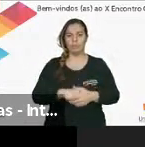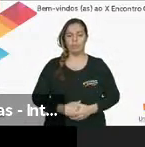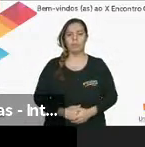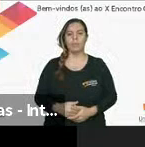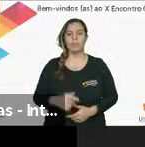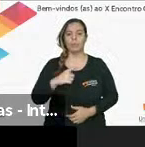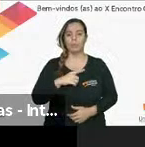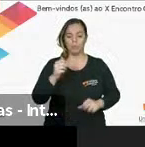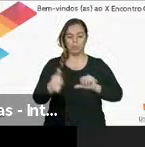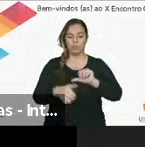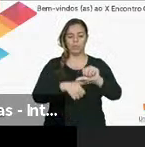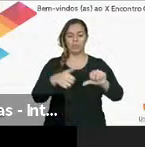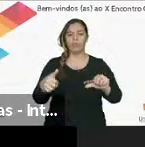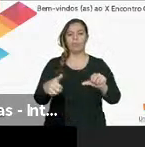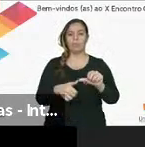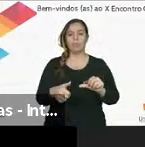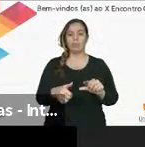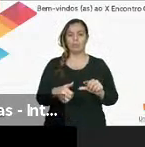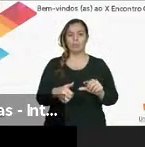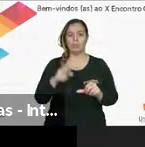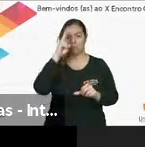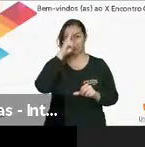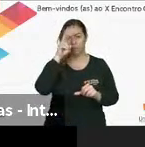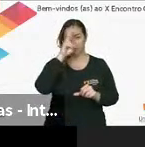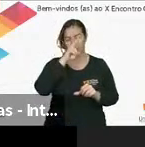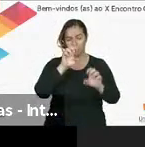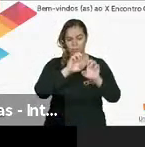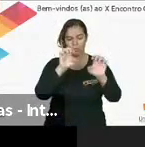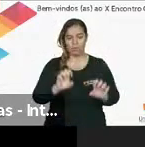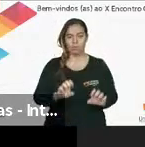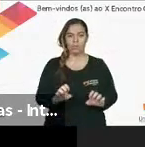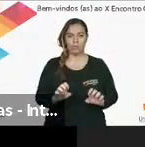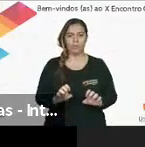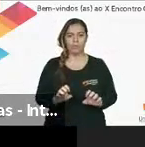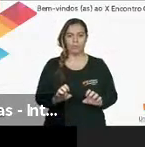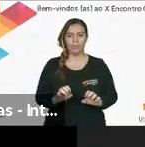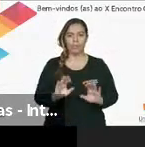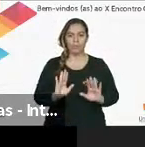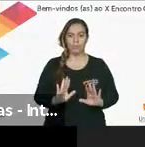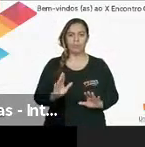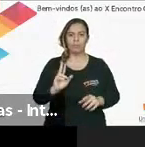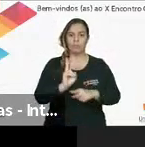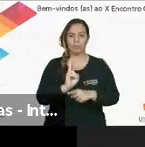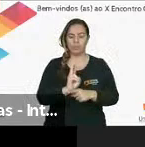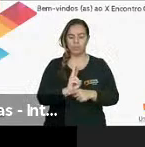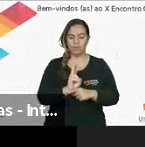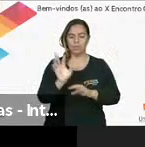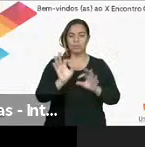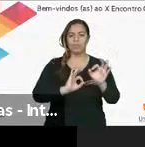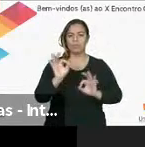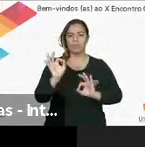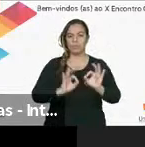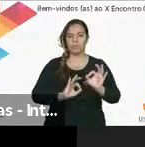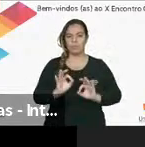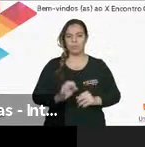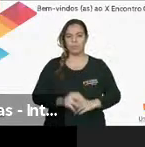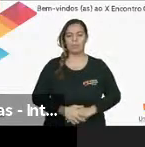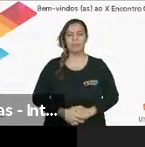transformación de la estructura en la historia, bajo condiciones de conservación de la organización.